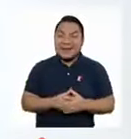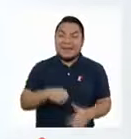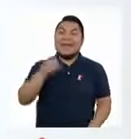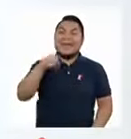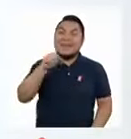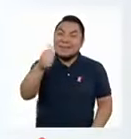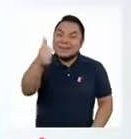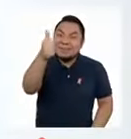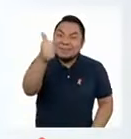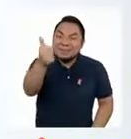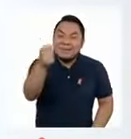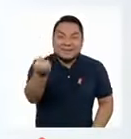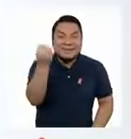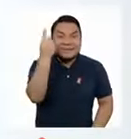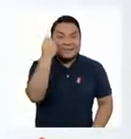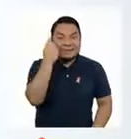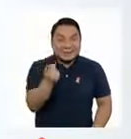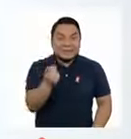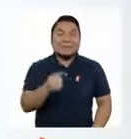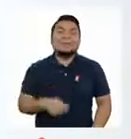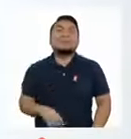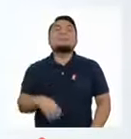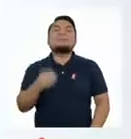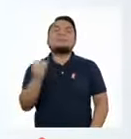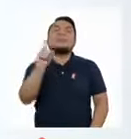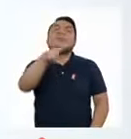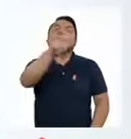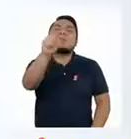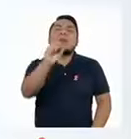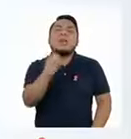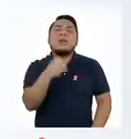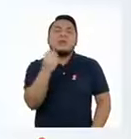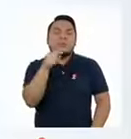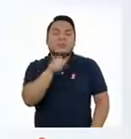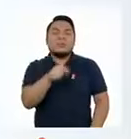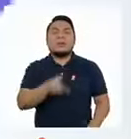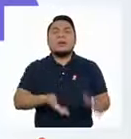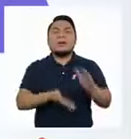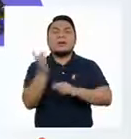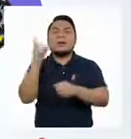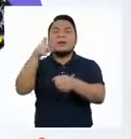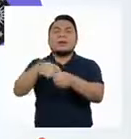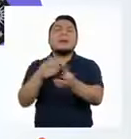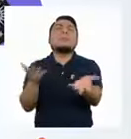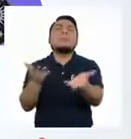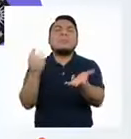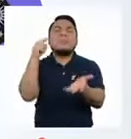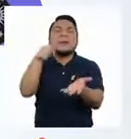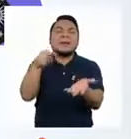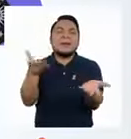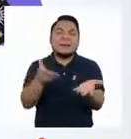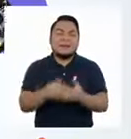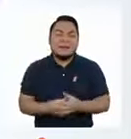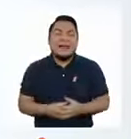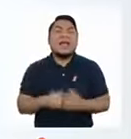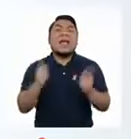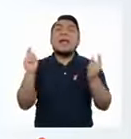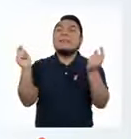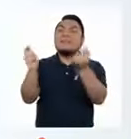¡Muy bien! ¿Para qué celebración iba a desfilar? La fiesta de la